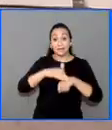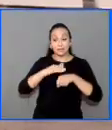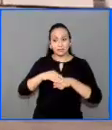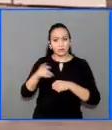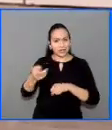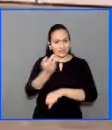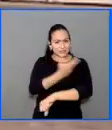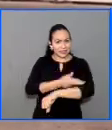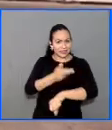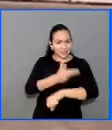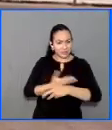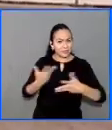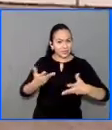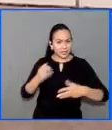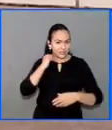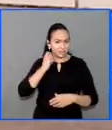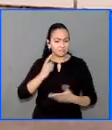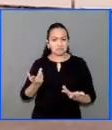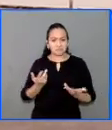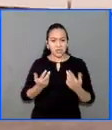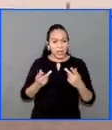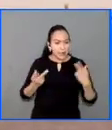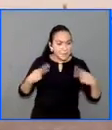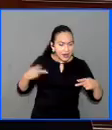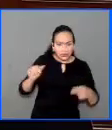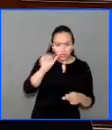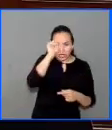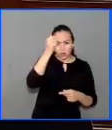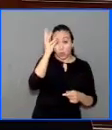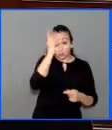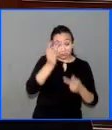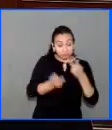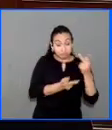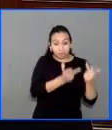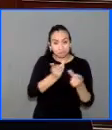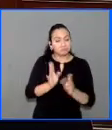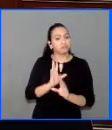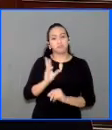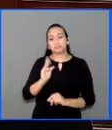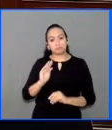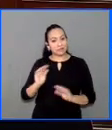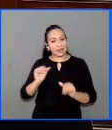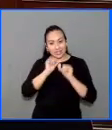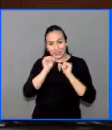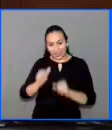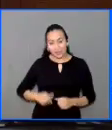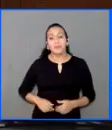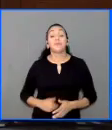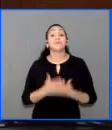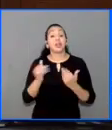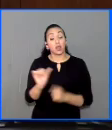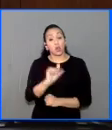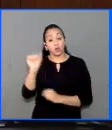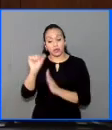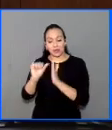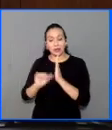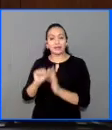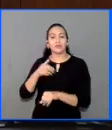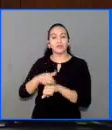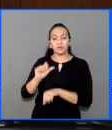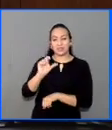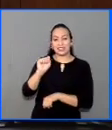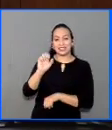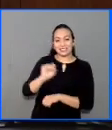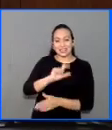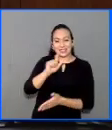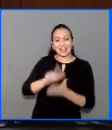no contó con una consulta a las personas con esta discapacidad. Hay otra acción contra el artículo 60 de la Ley Constitucional de Derechos